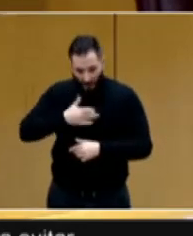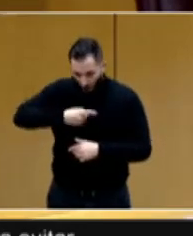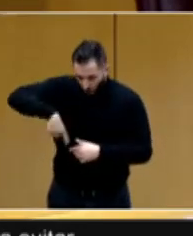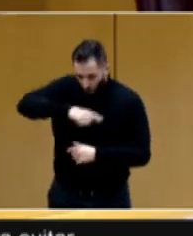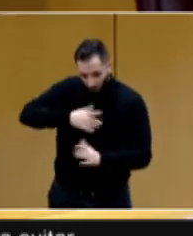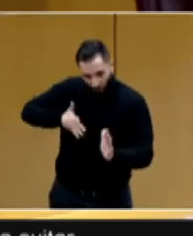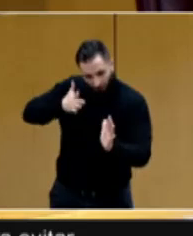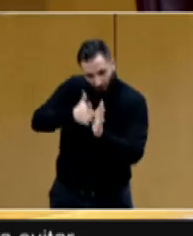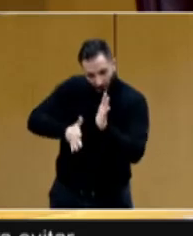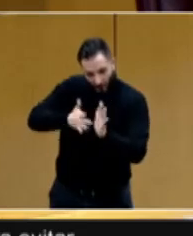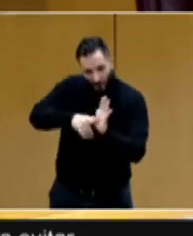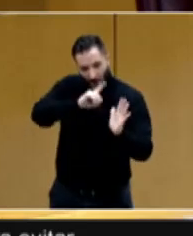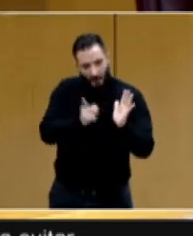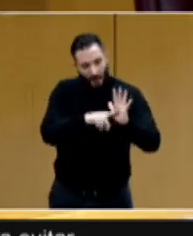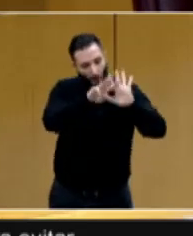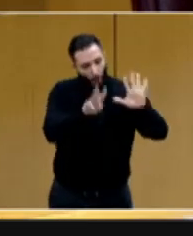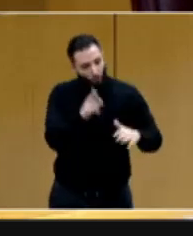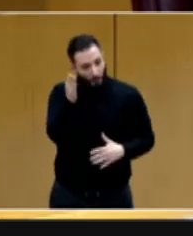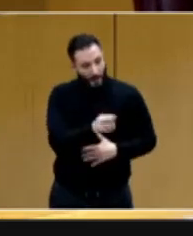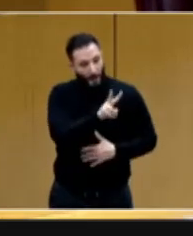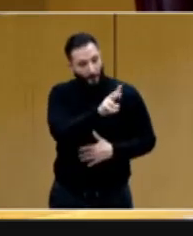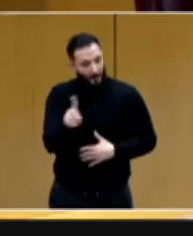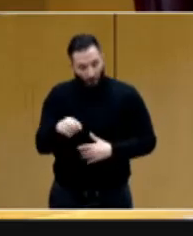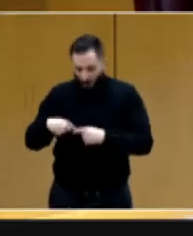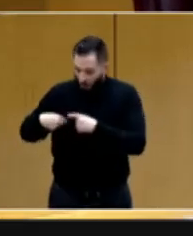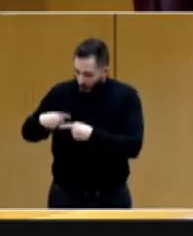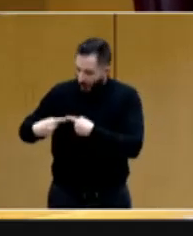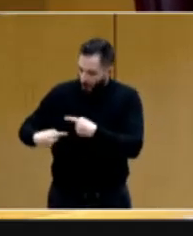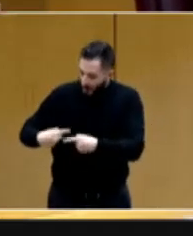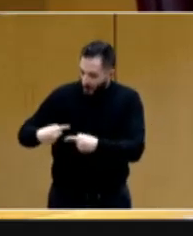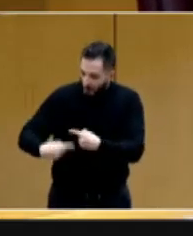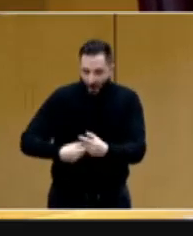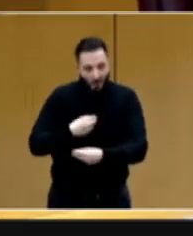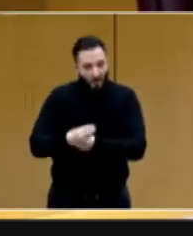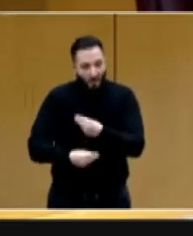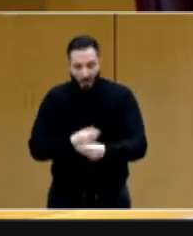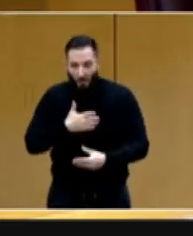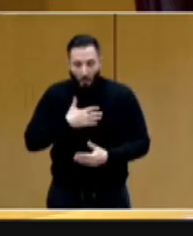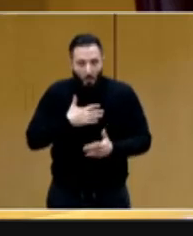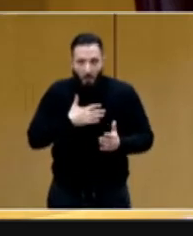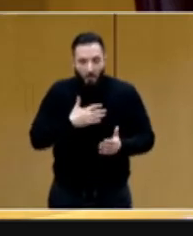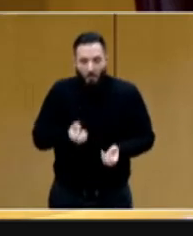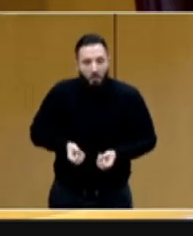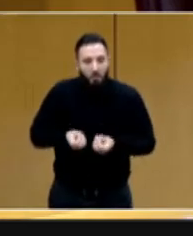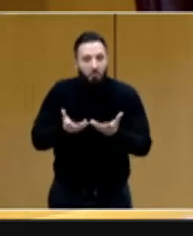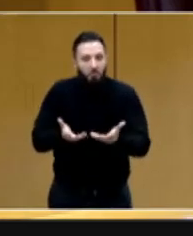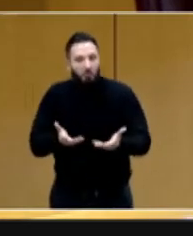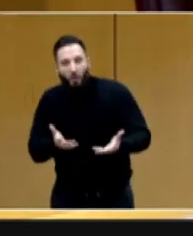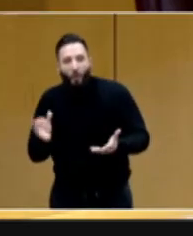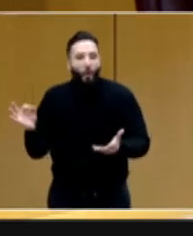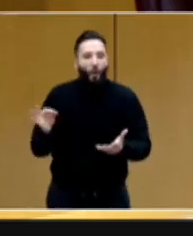la ley 8 2021 No ni tampoco quiero ser Quiero entrar en una carrera por ser el que más rápidamente